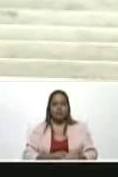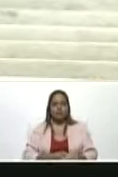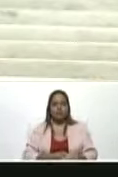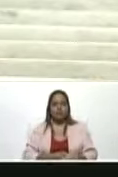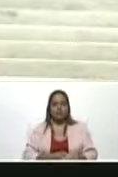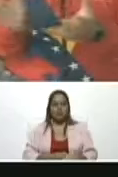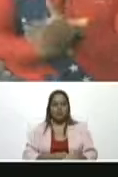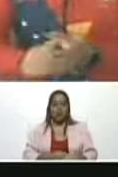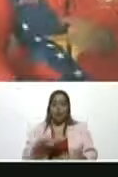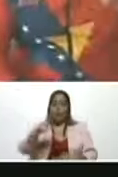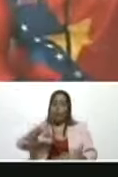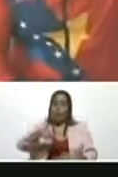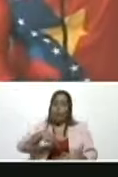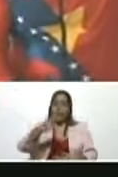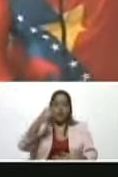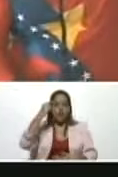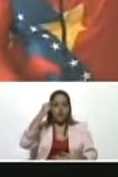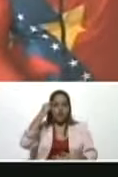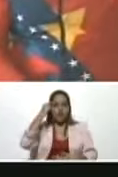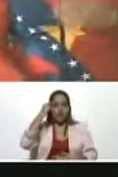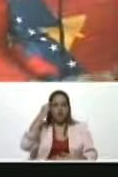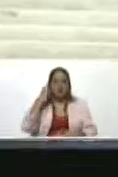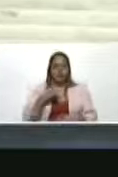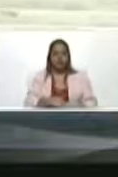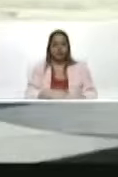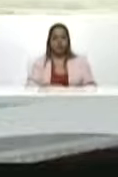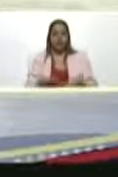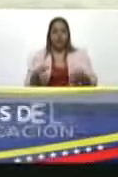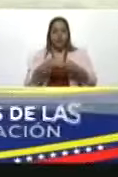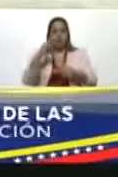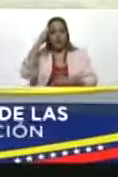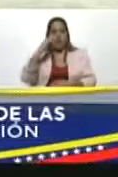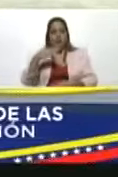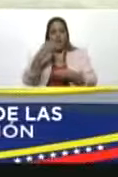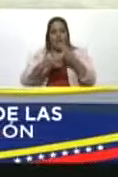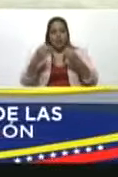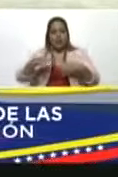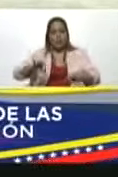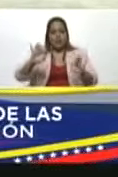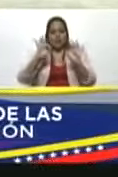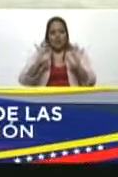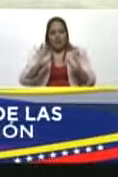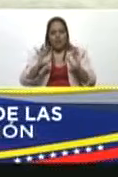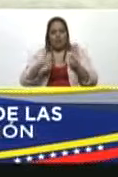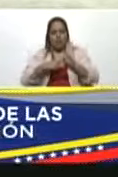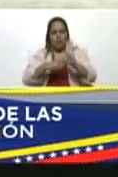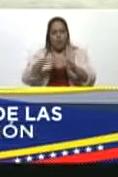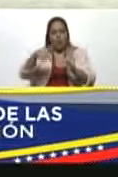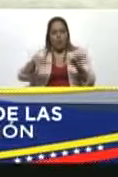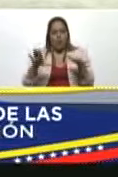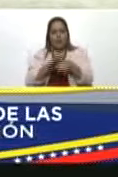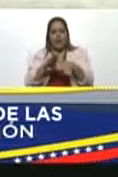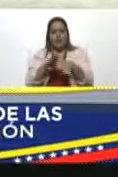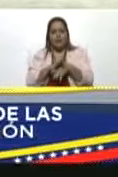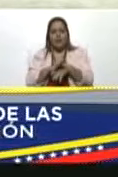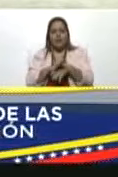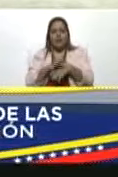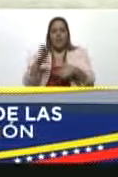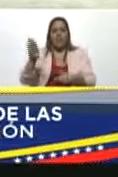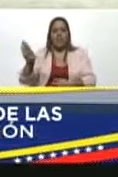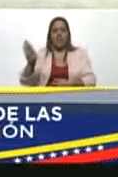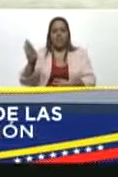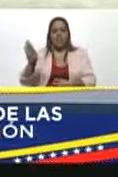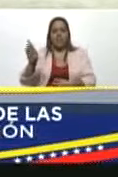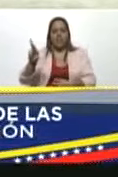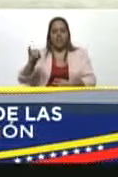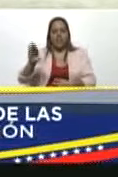Y hoy día de las Bricomiles estamos haciendo un programa especial. Hoy martes de Bricomiles, hoy martes